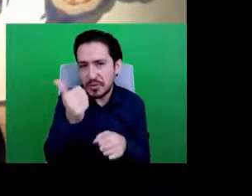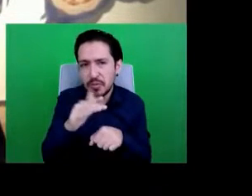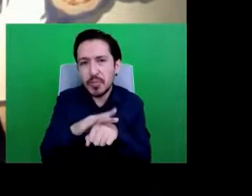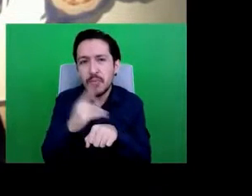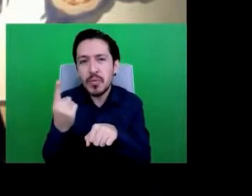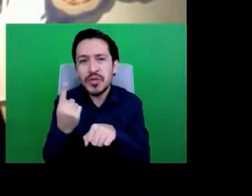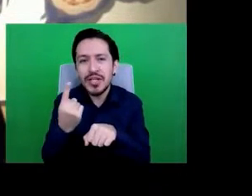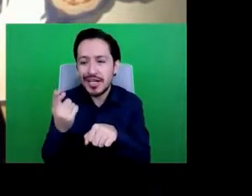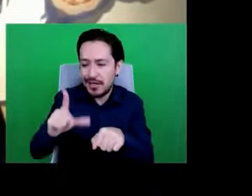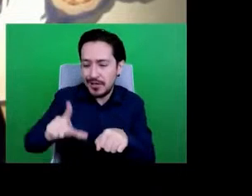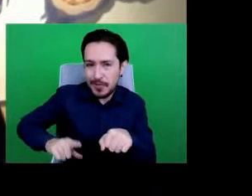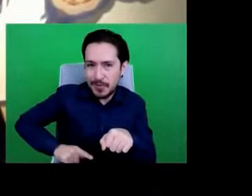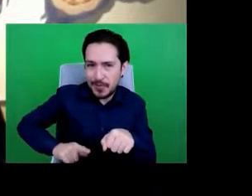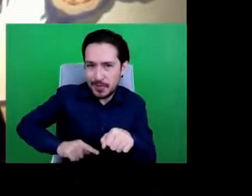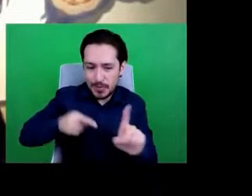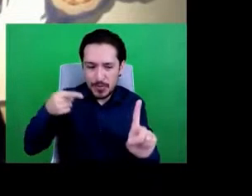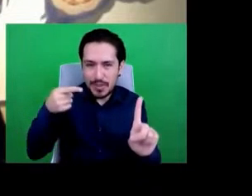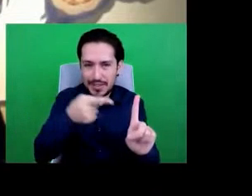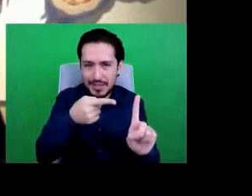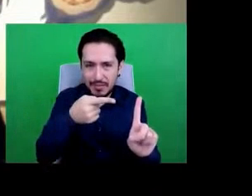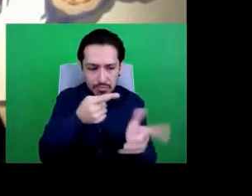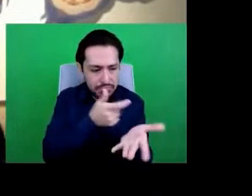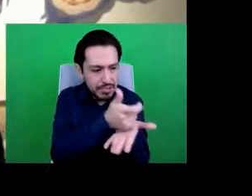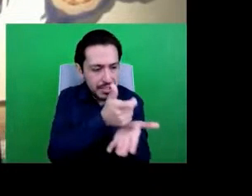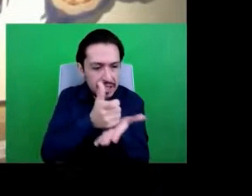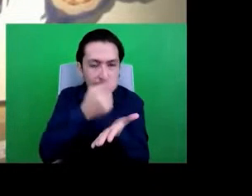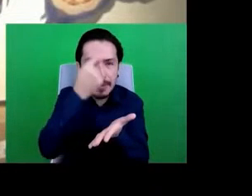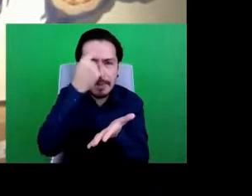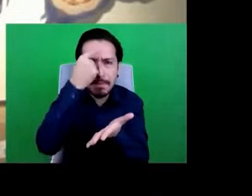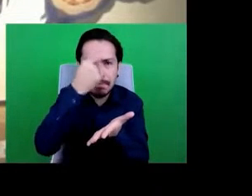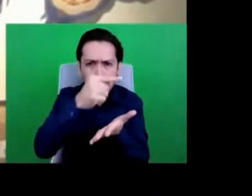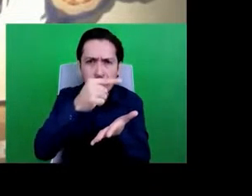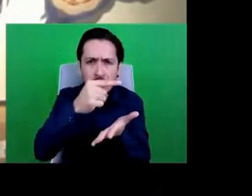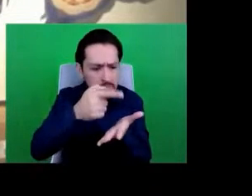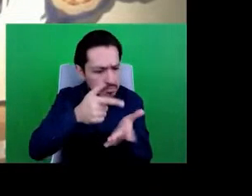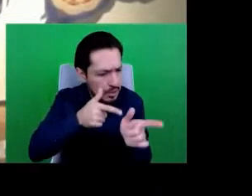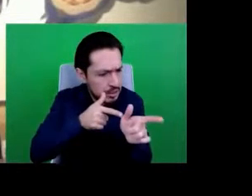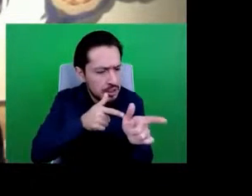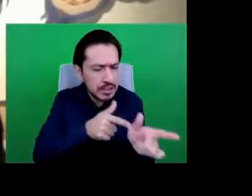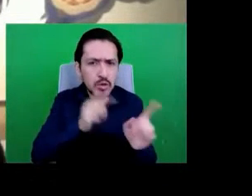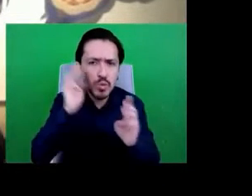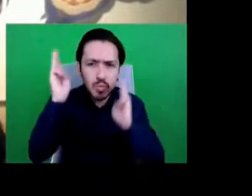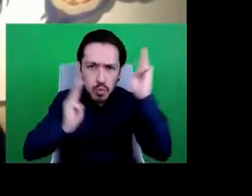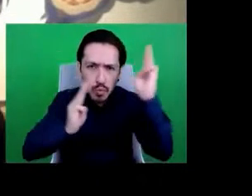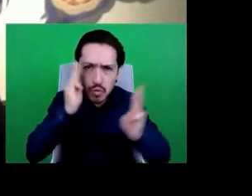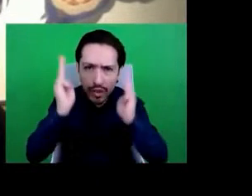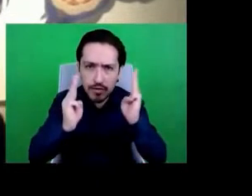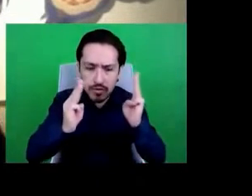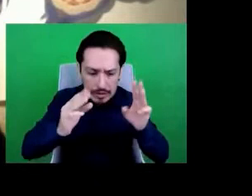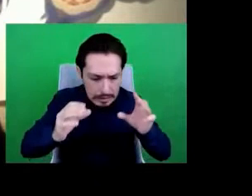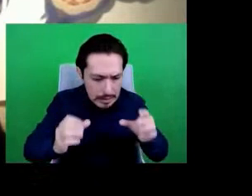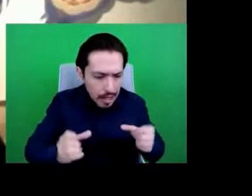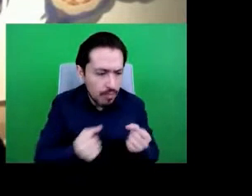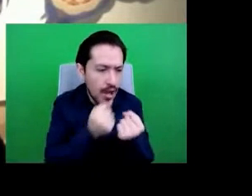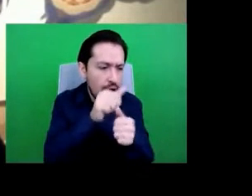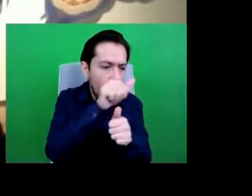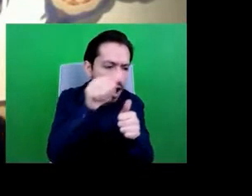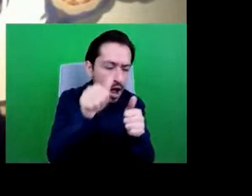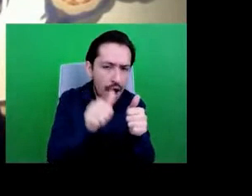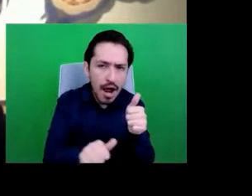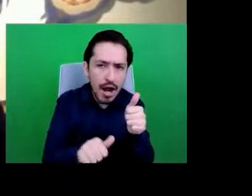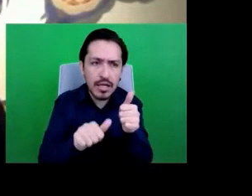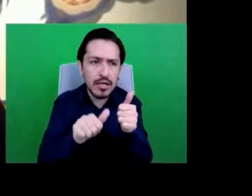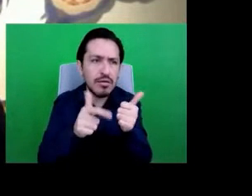artes es salvaguardar a los museos y salvaguardar también formas de arte tradicionales, como por ejemplo la